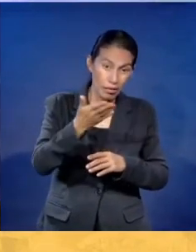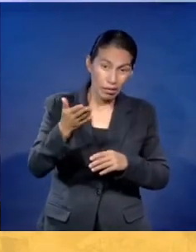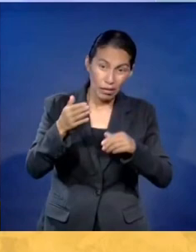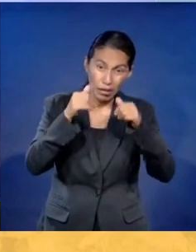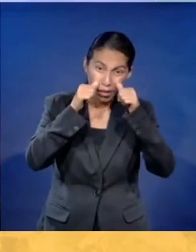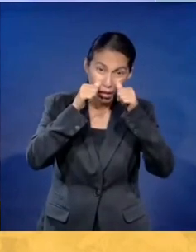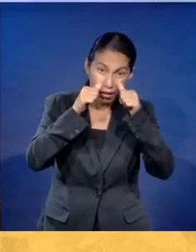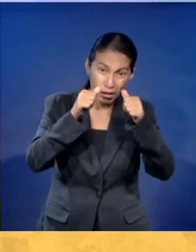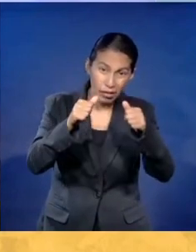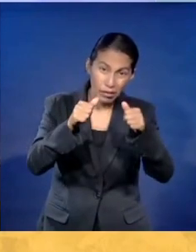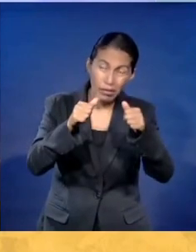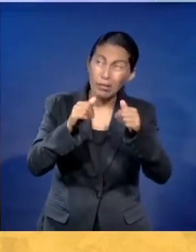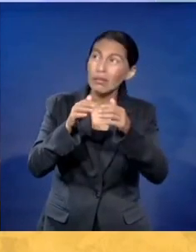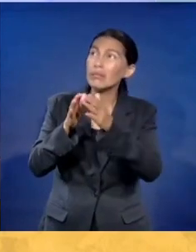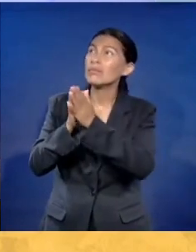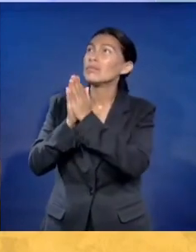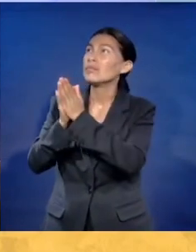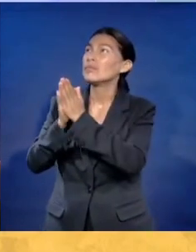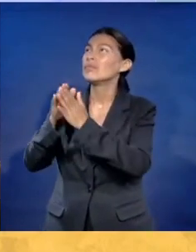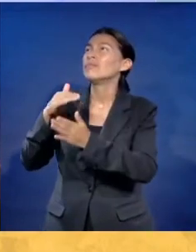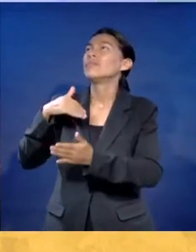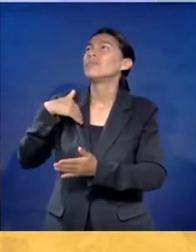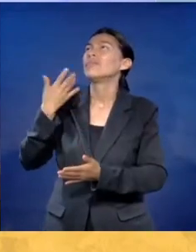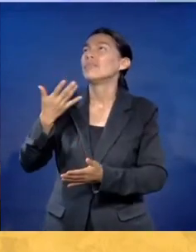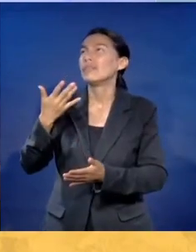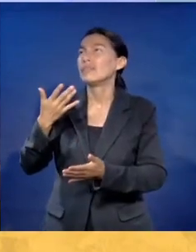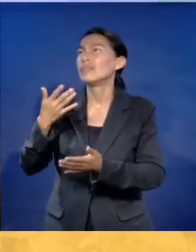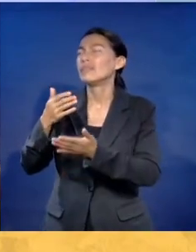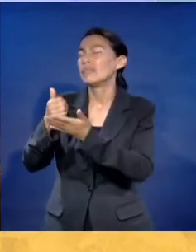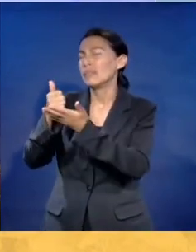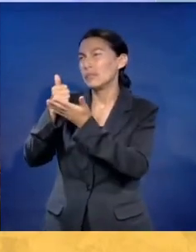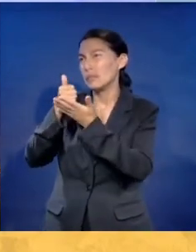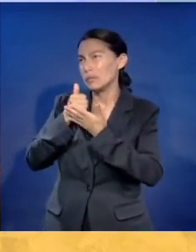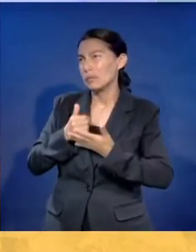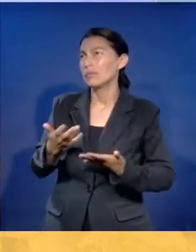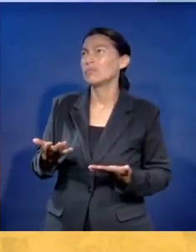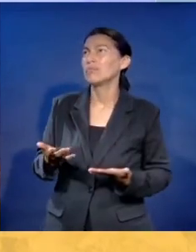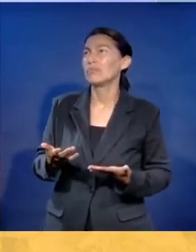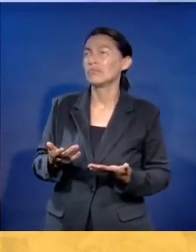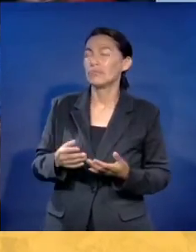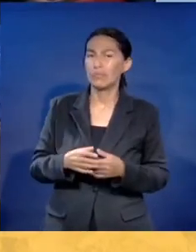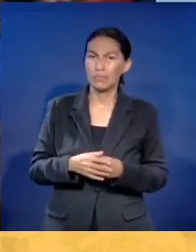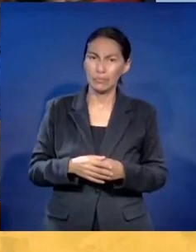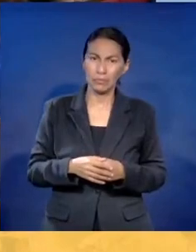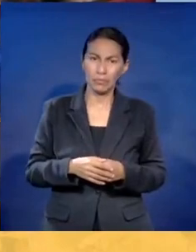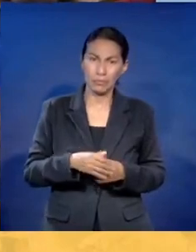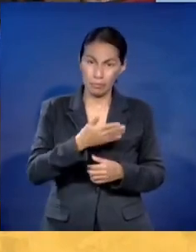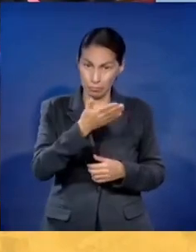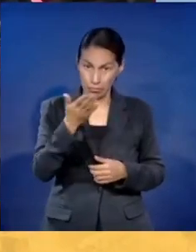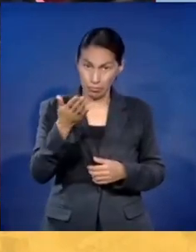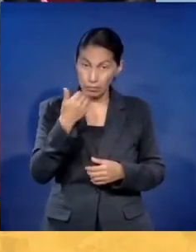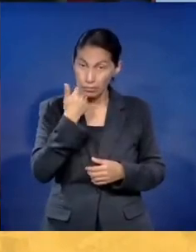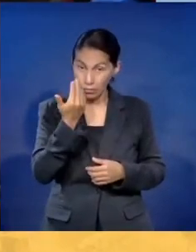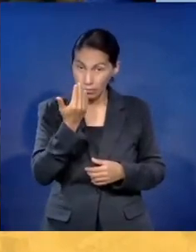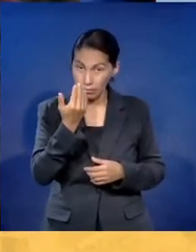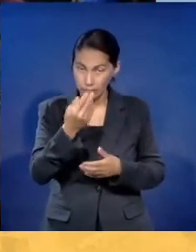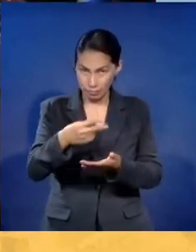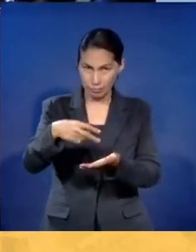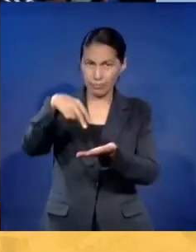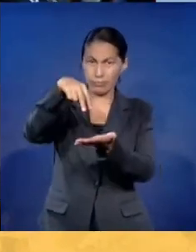milagro en mi vida alguien quiere decirle eso al Señor esta mañana Póngase en pie Si usted quisiera hoy se lo vamos a pedir